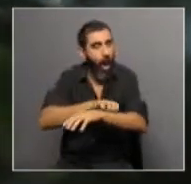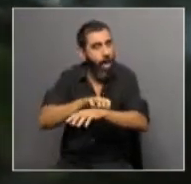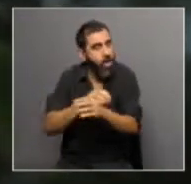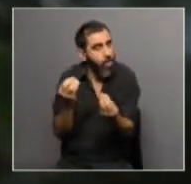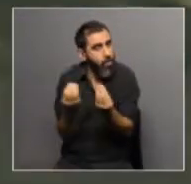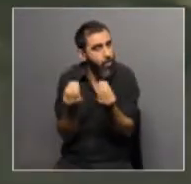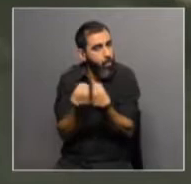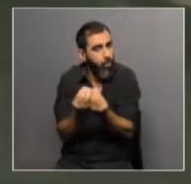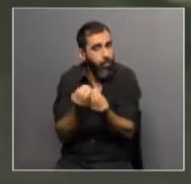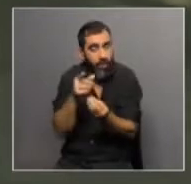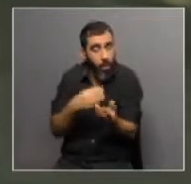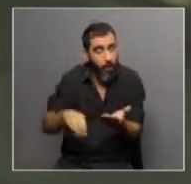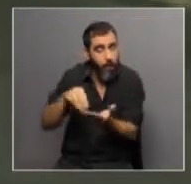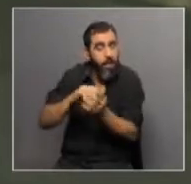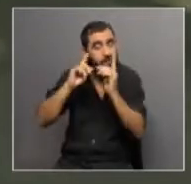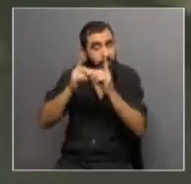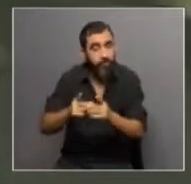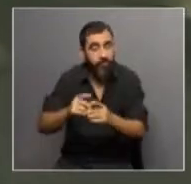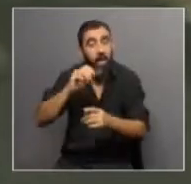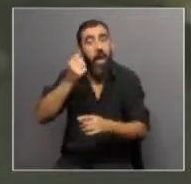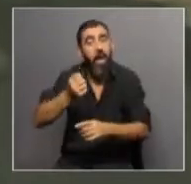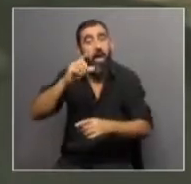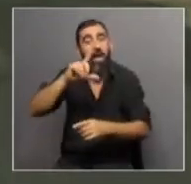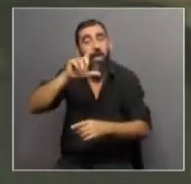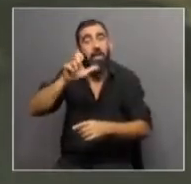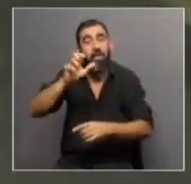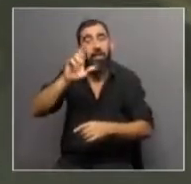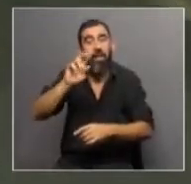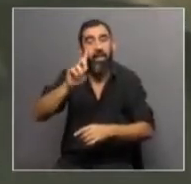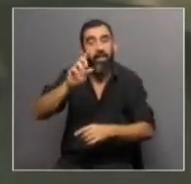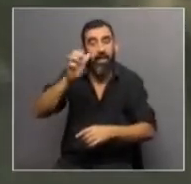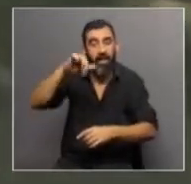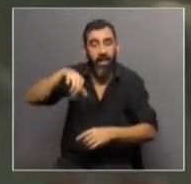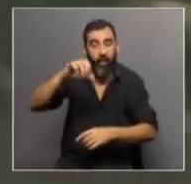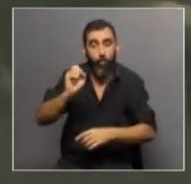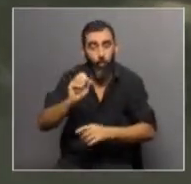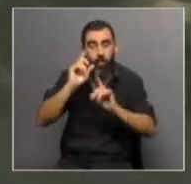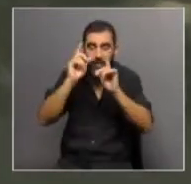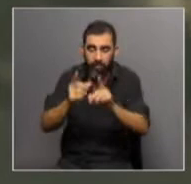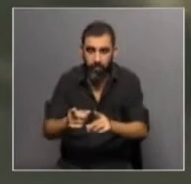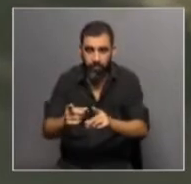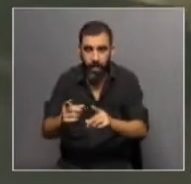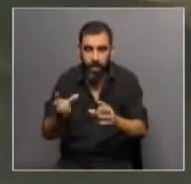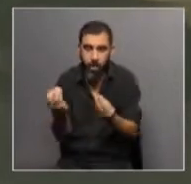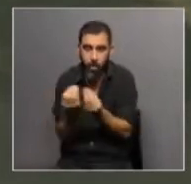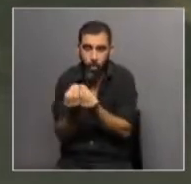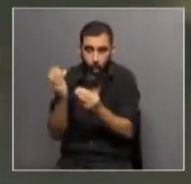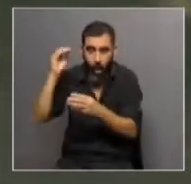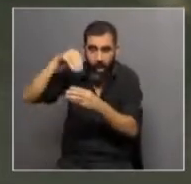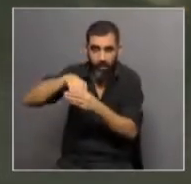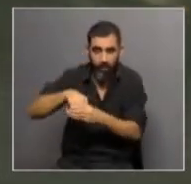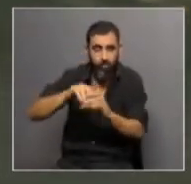alergénica. Además de catecoles, hay alergenos menores, es realmente un paquete de alergenos,